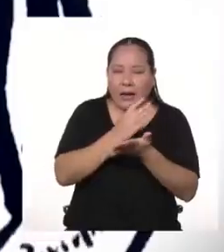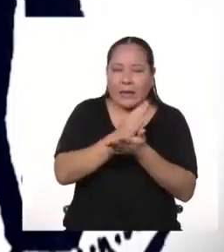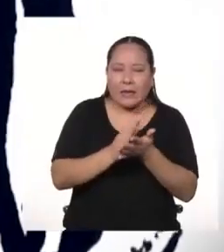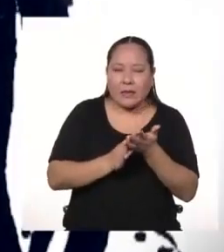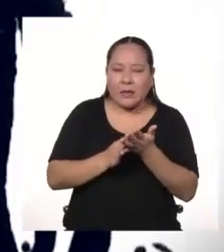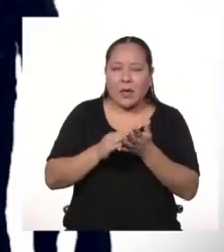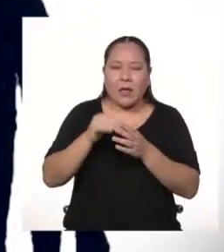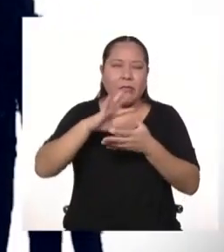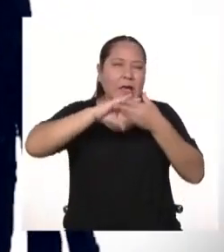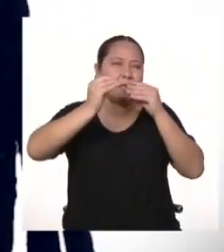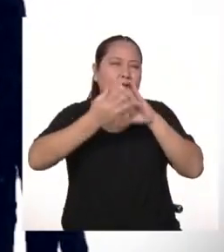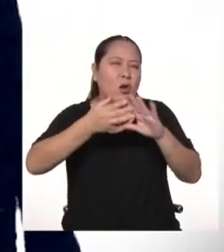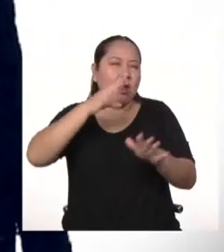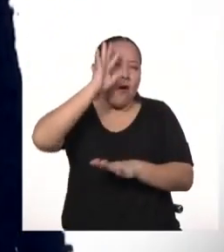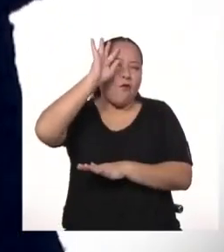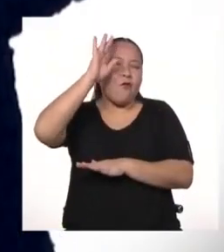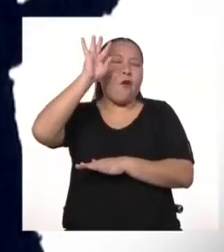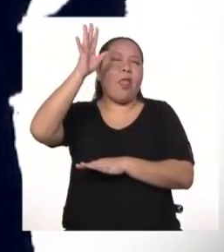fantásticos.